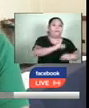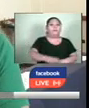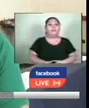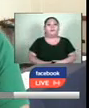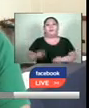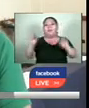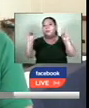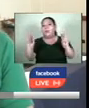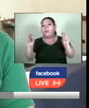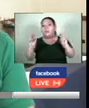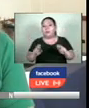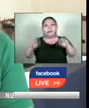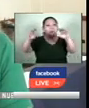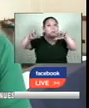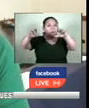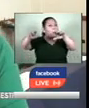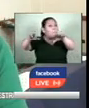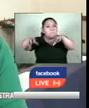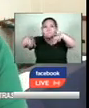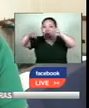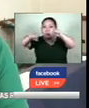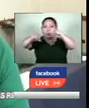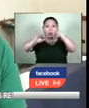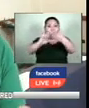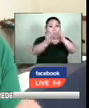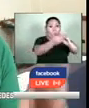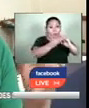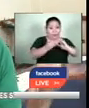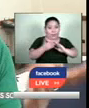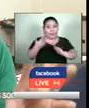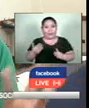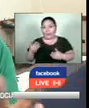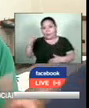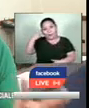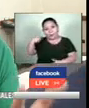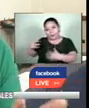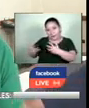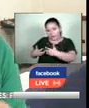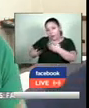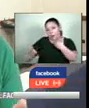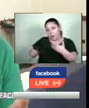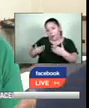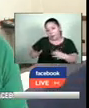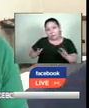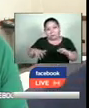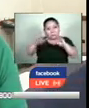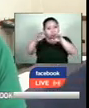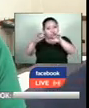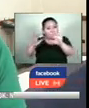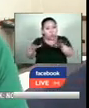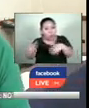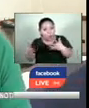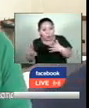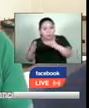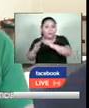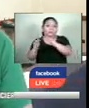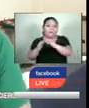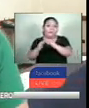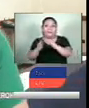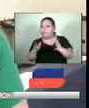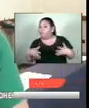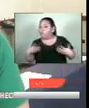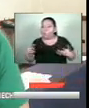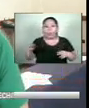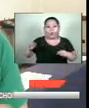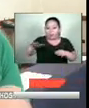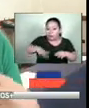el caso de las sequías, muchas comunidades, como ya lo señalaba mi compañero, se están desplazando porque a raíz de la sequía